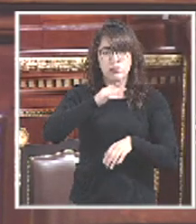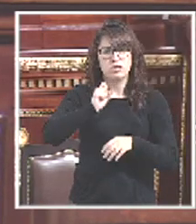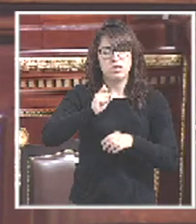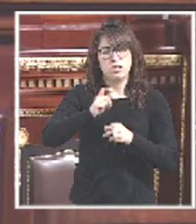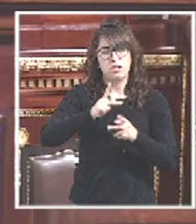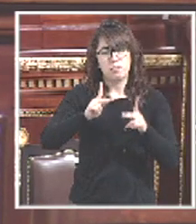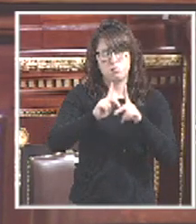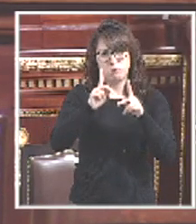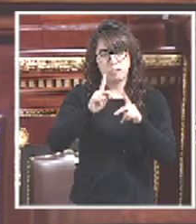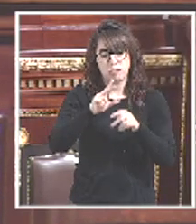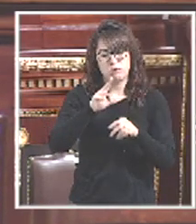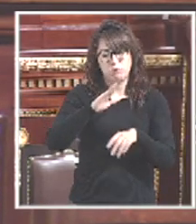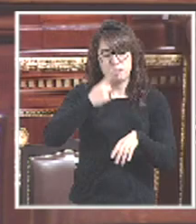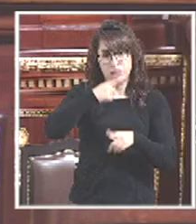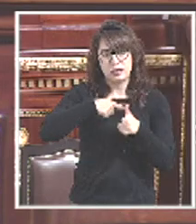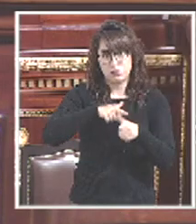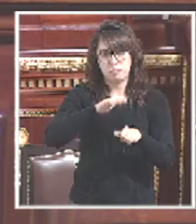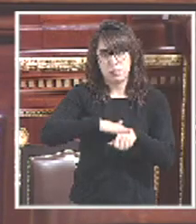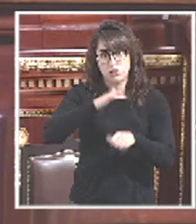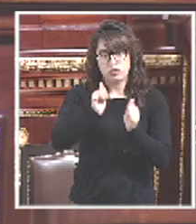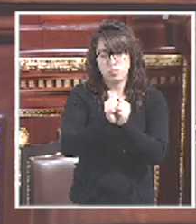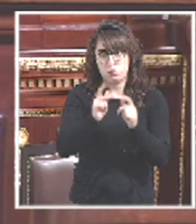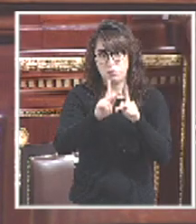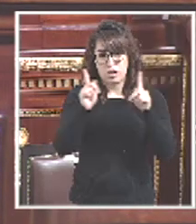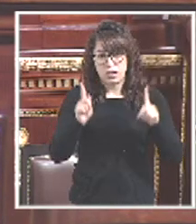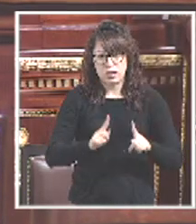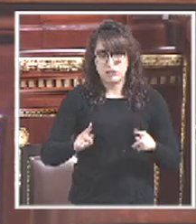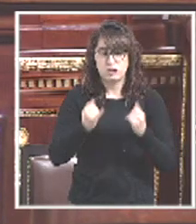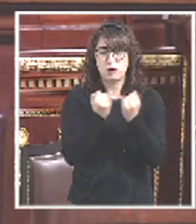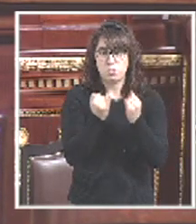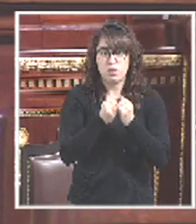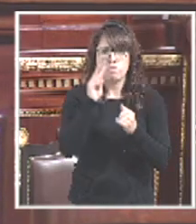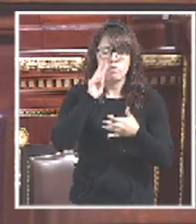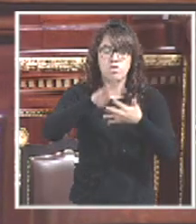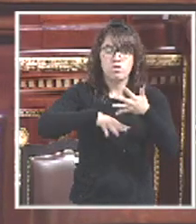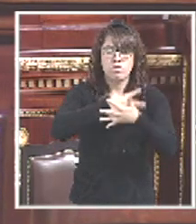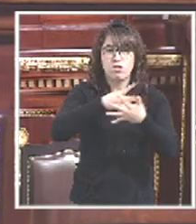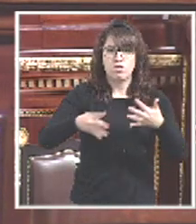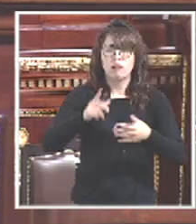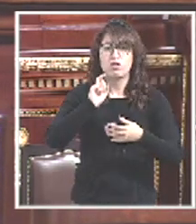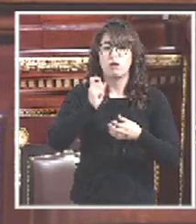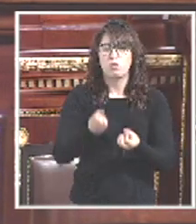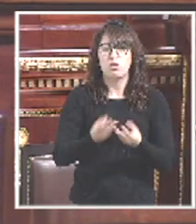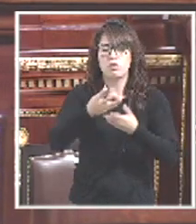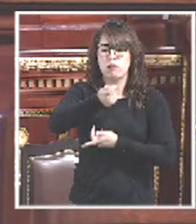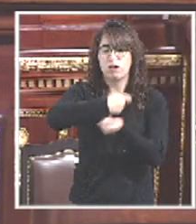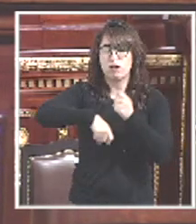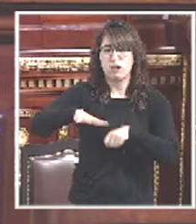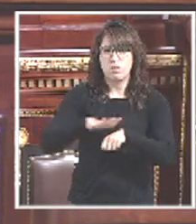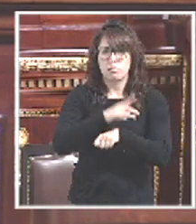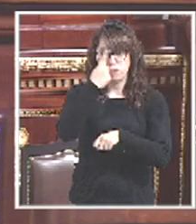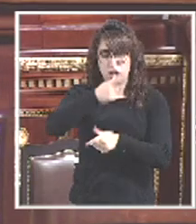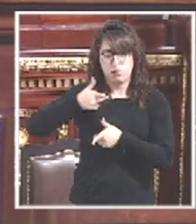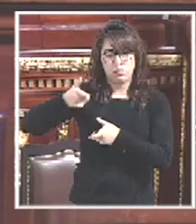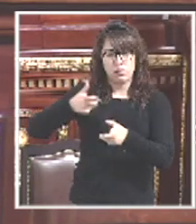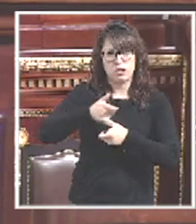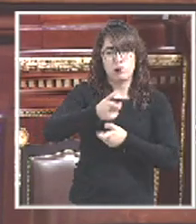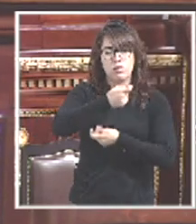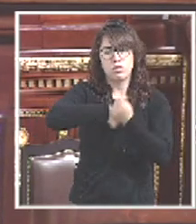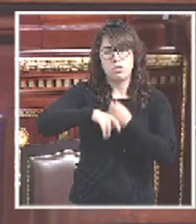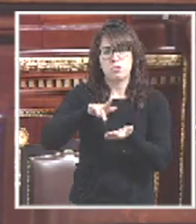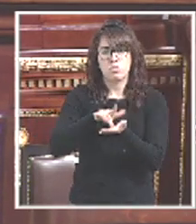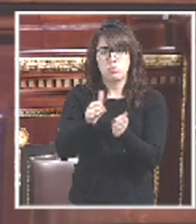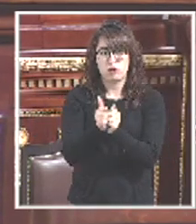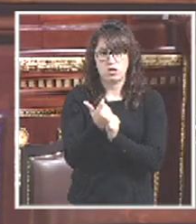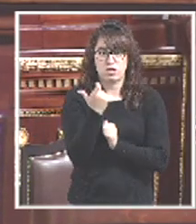fiscal 2020, así como el tabulador de canje de armas de fuego por apoyos económicos. Segundo, se